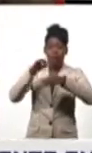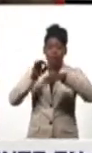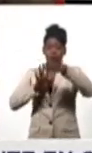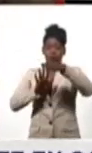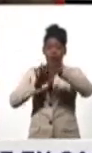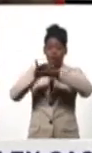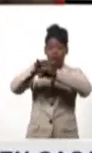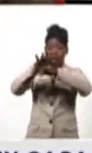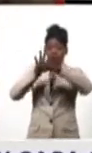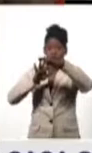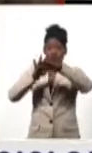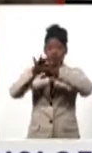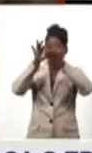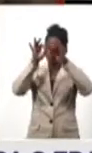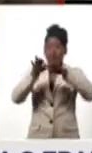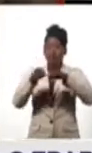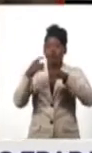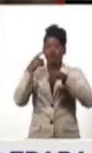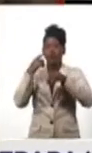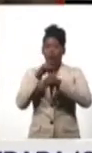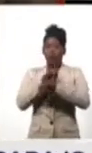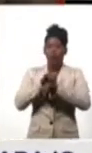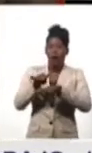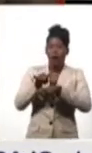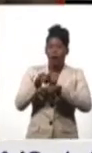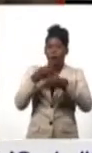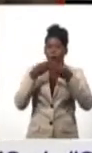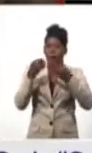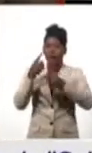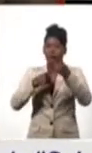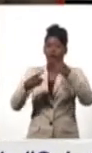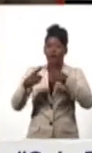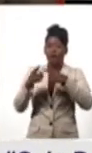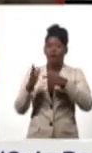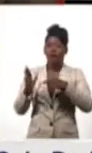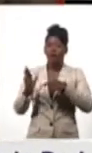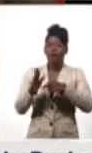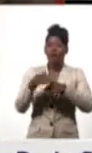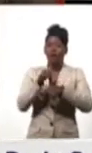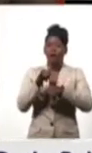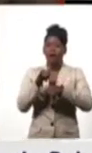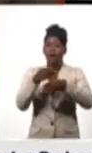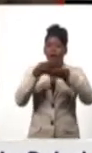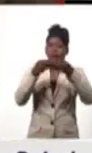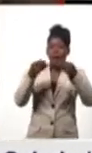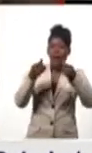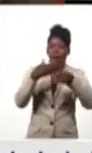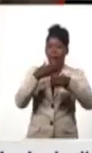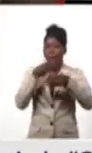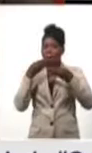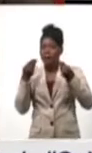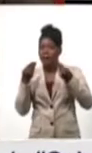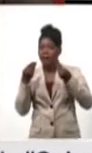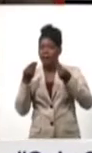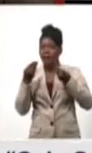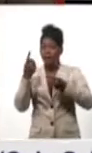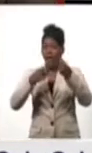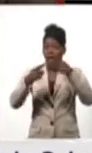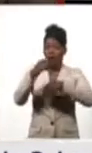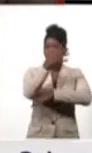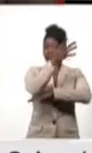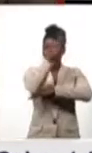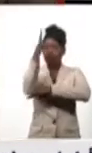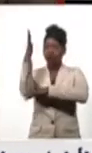medio del mar, usted está perdiendo el hábitat de muchas especies de la flora y la fauna. Pero no solo eso, en las zonas costeras